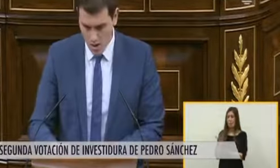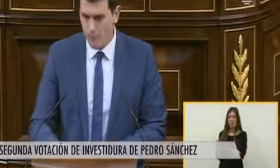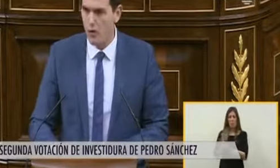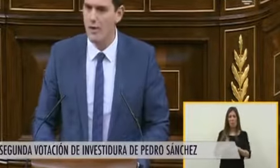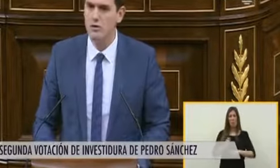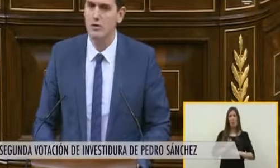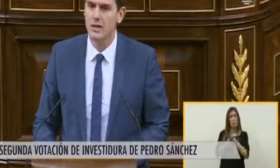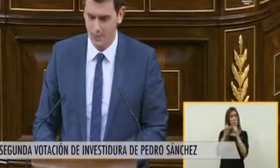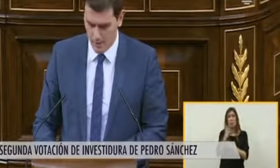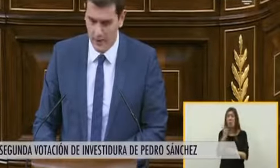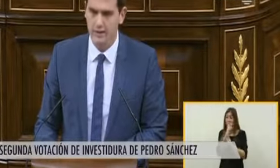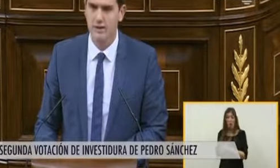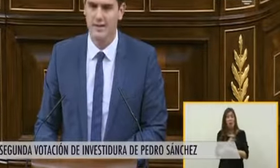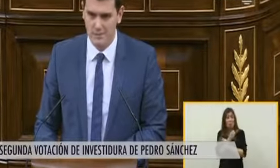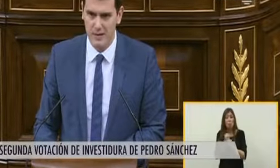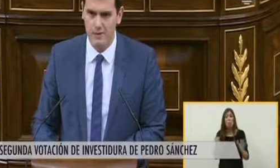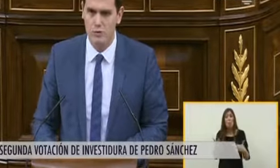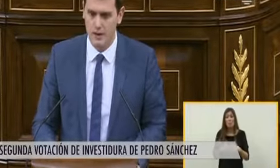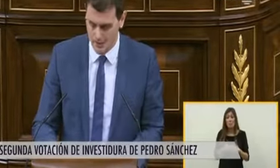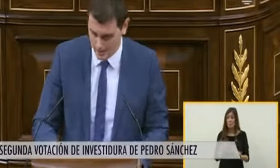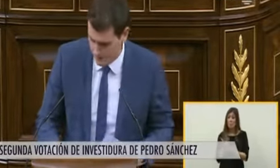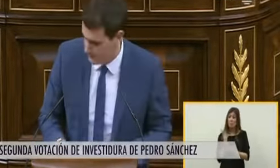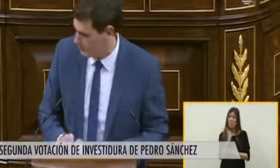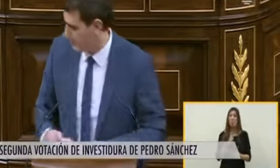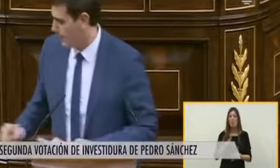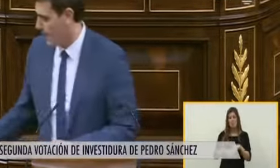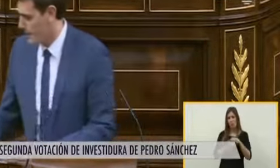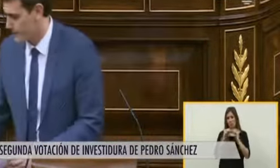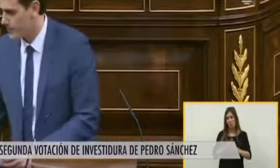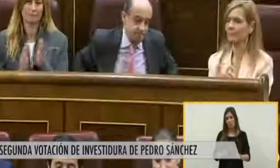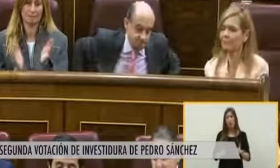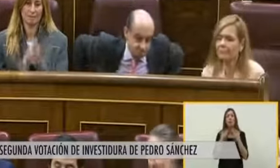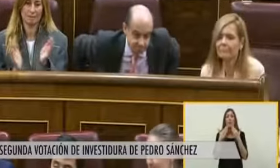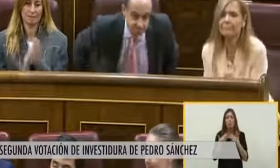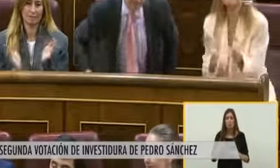acuerdos, por lo menos le voy a pedir que se abstengan. Muchas gracias.